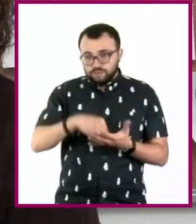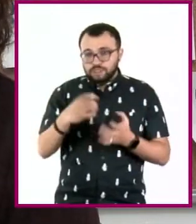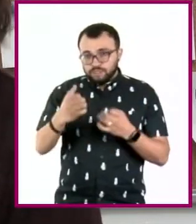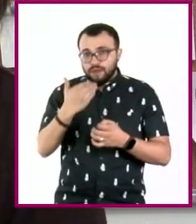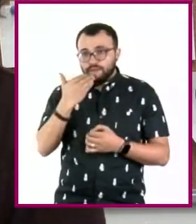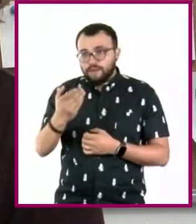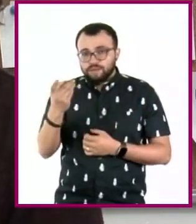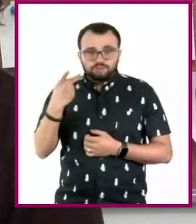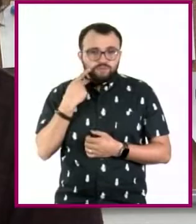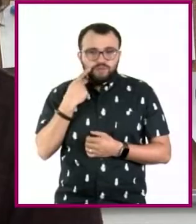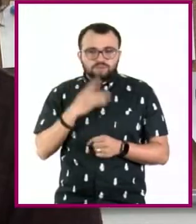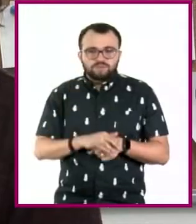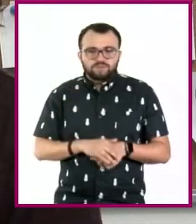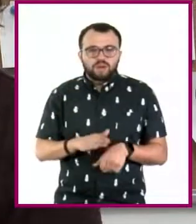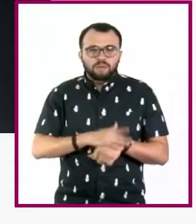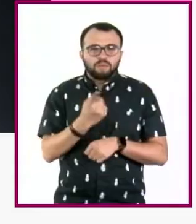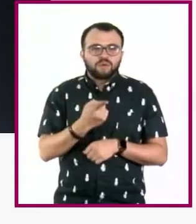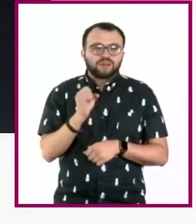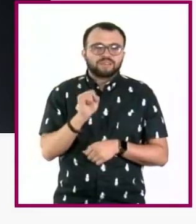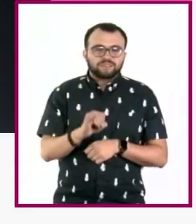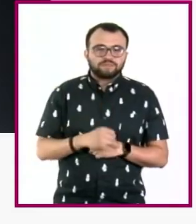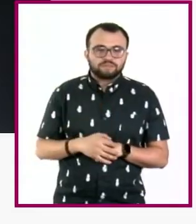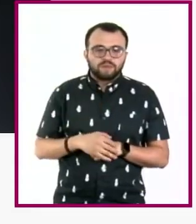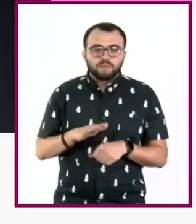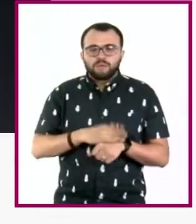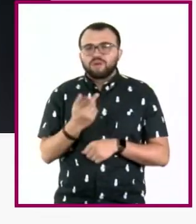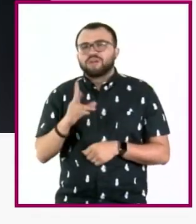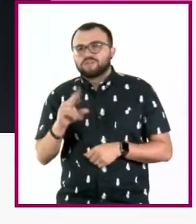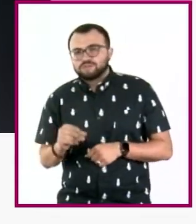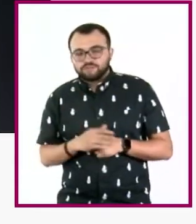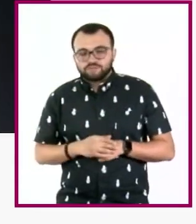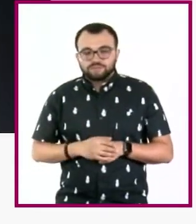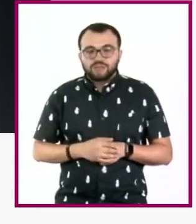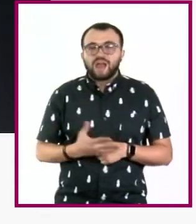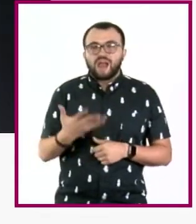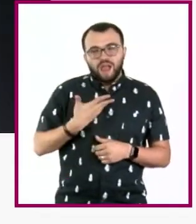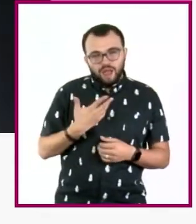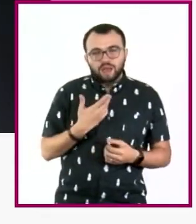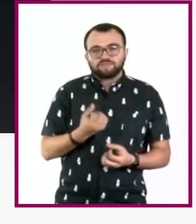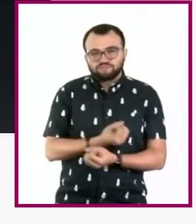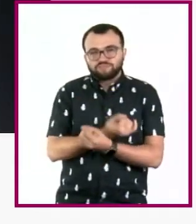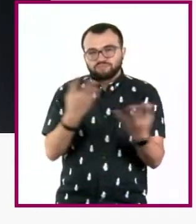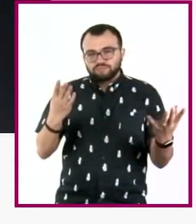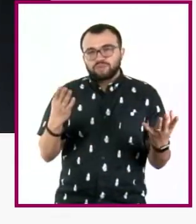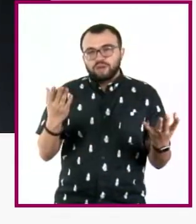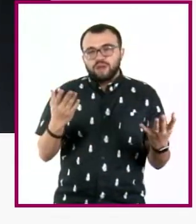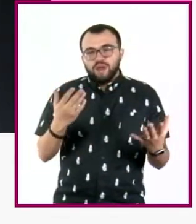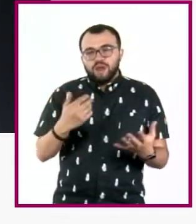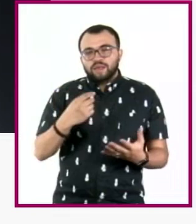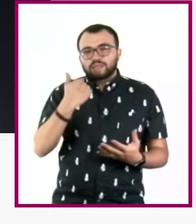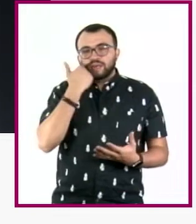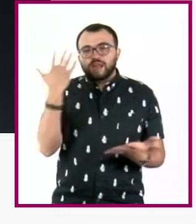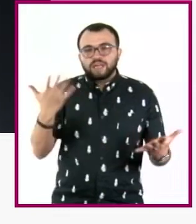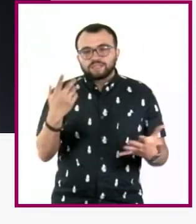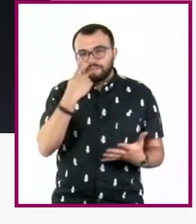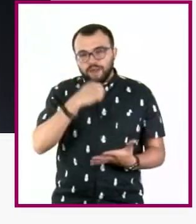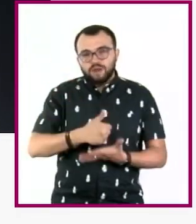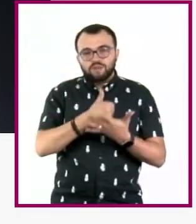¿Por qué sí? ¿Por qué no? Son varias las políticas que buscan favorecer el desarrollo de las